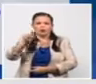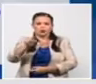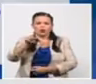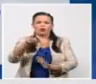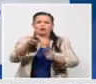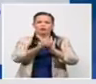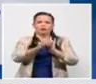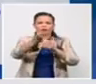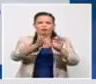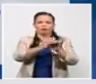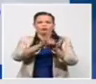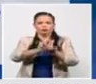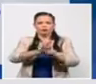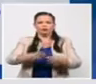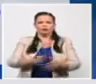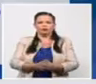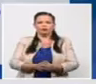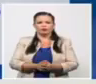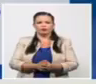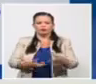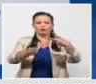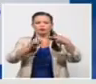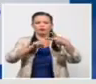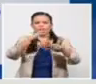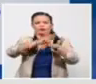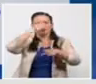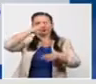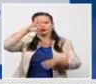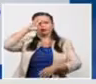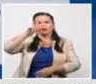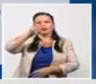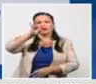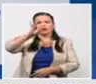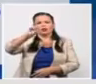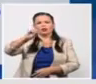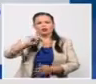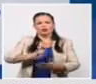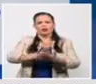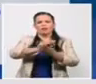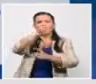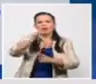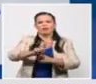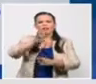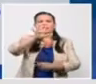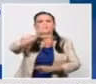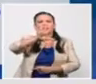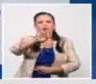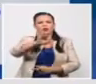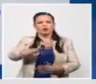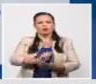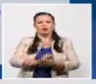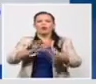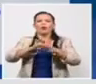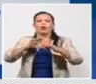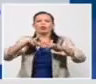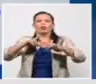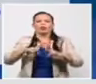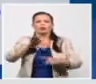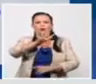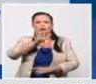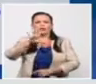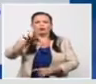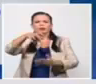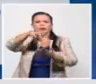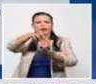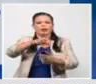nuevo coronavirus. Santiago de Cuba 170, Mayabeque 58, Guantánamo 55, Pinar del